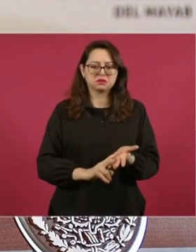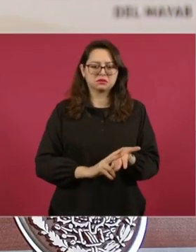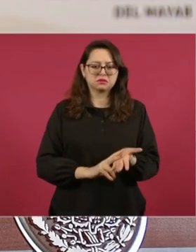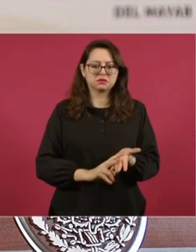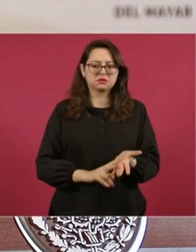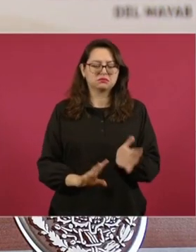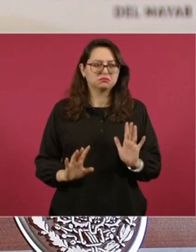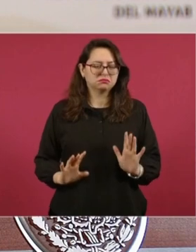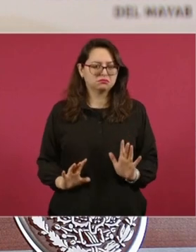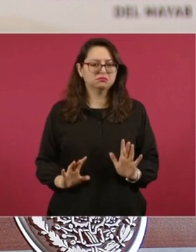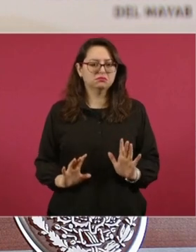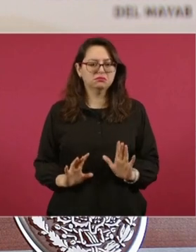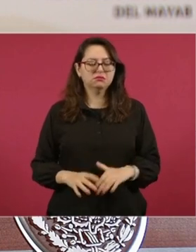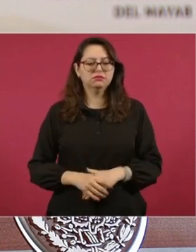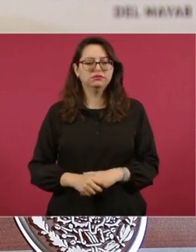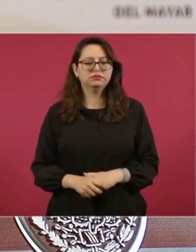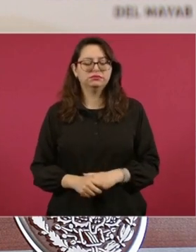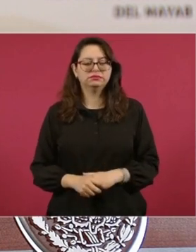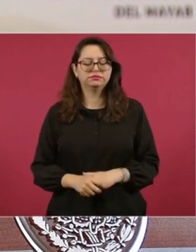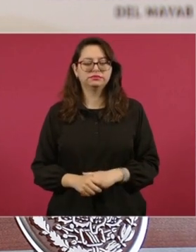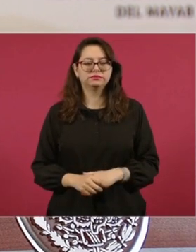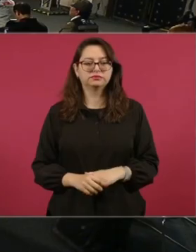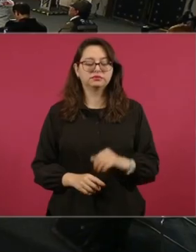la magna.